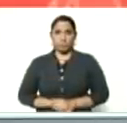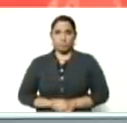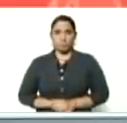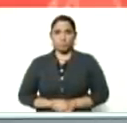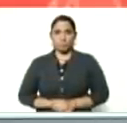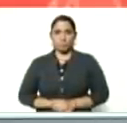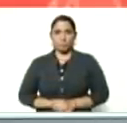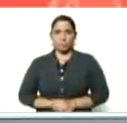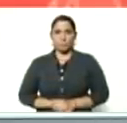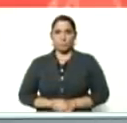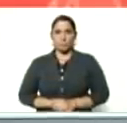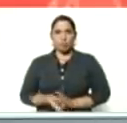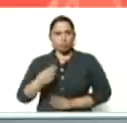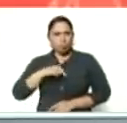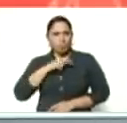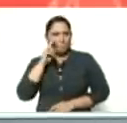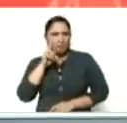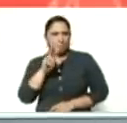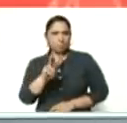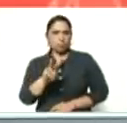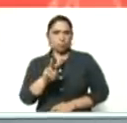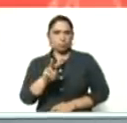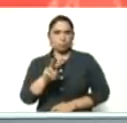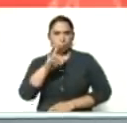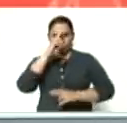de una ceremonia